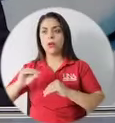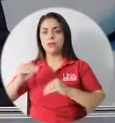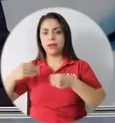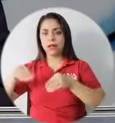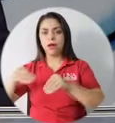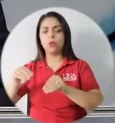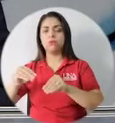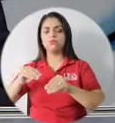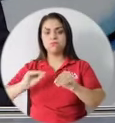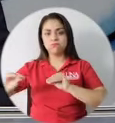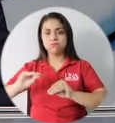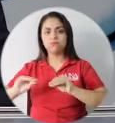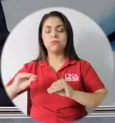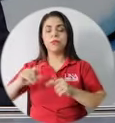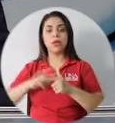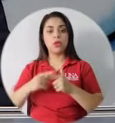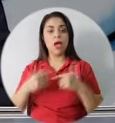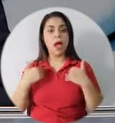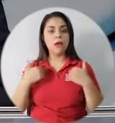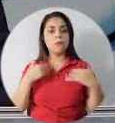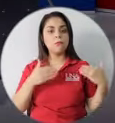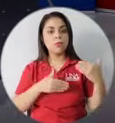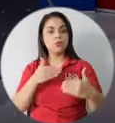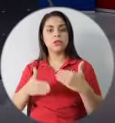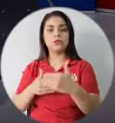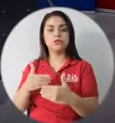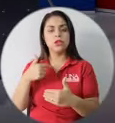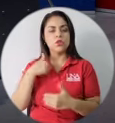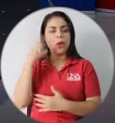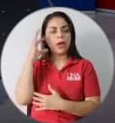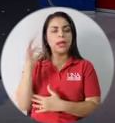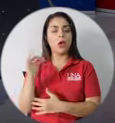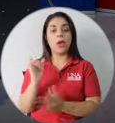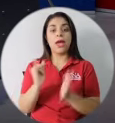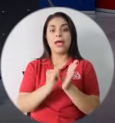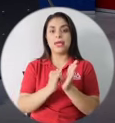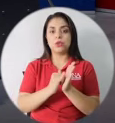se están dando procesos que también yo diría que son